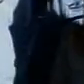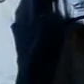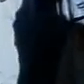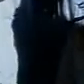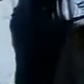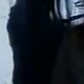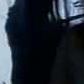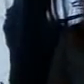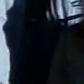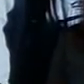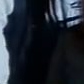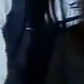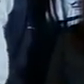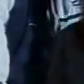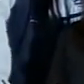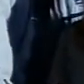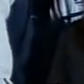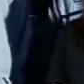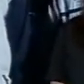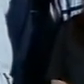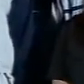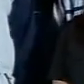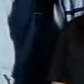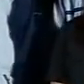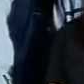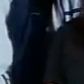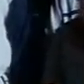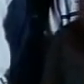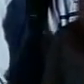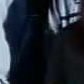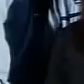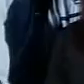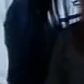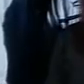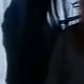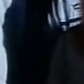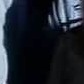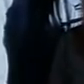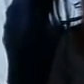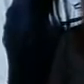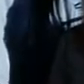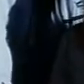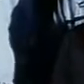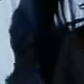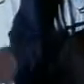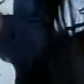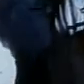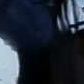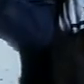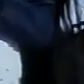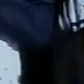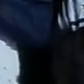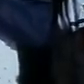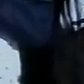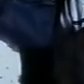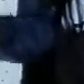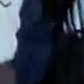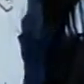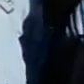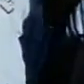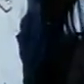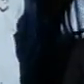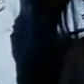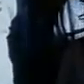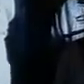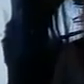violencia y la delincuencia y nosotros ya hicimos un análisis Aquí esta cancha una cancha netamente deportiva donde hace vida